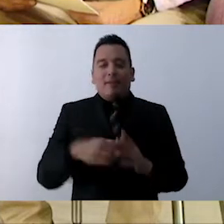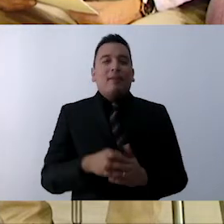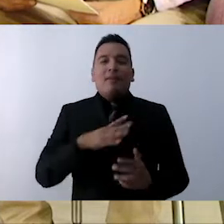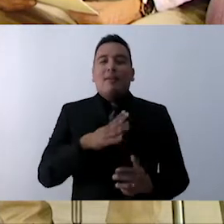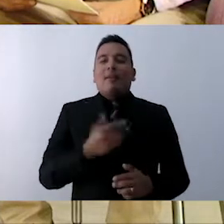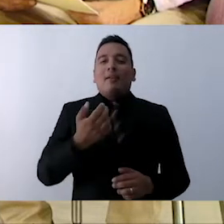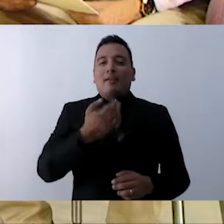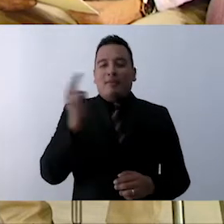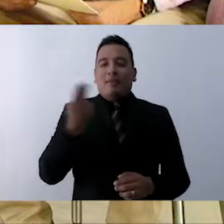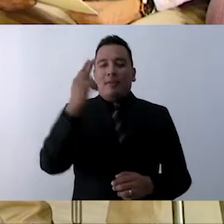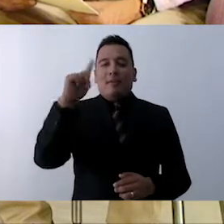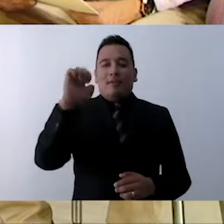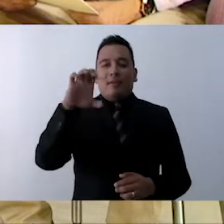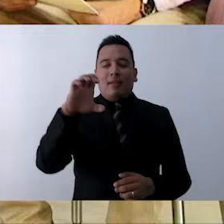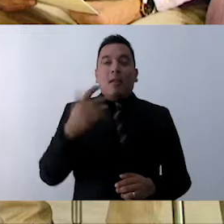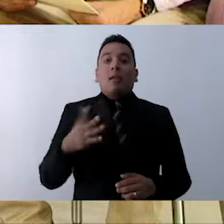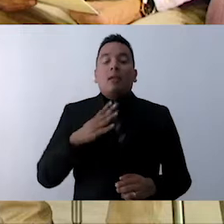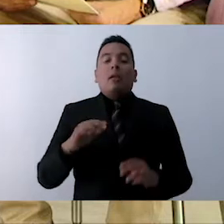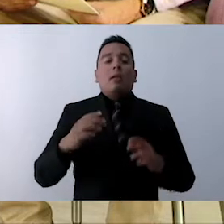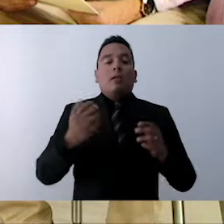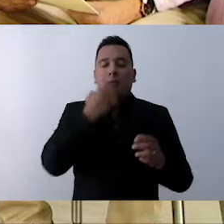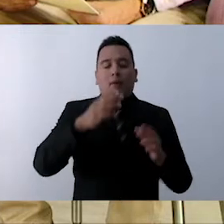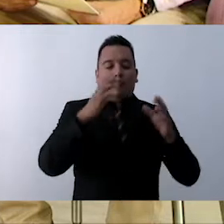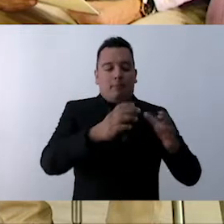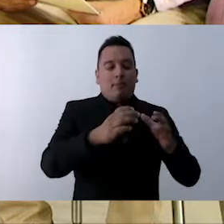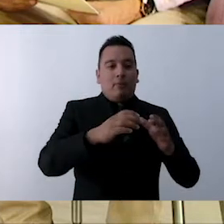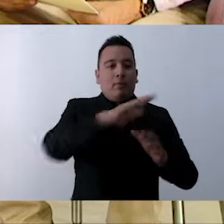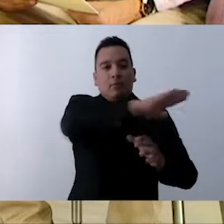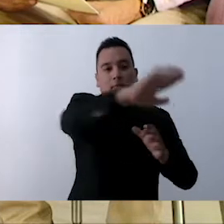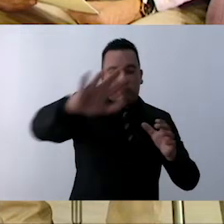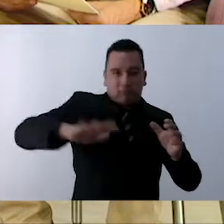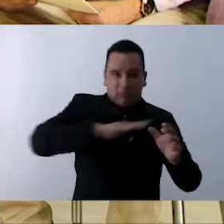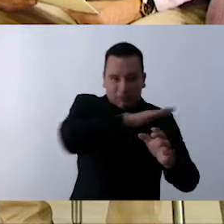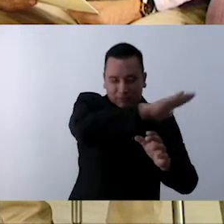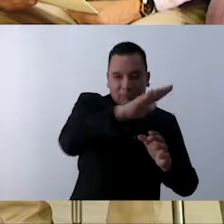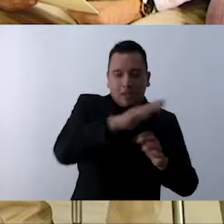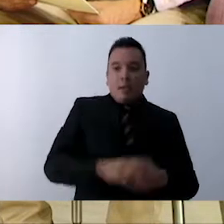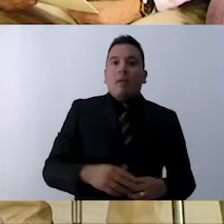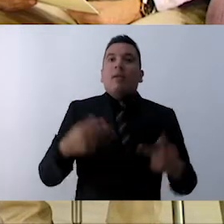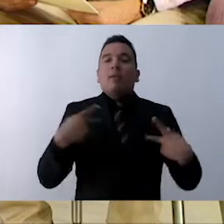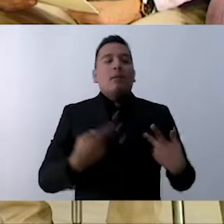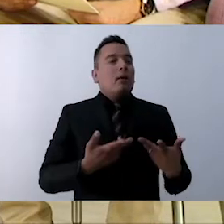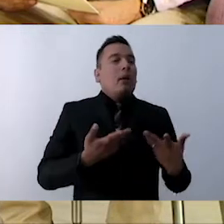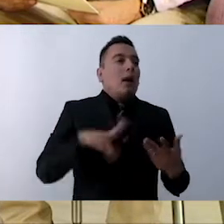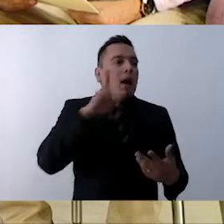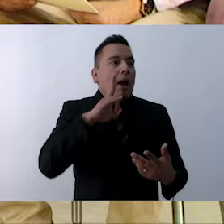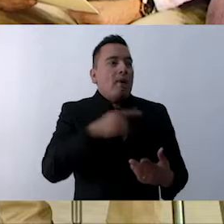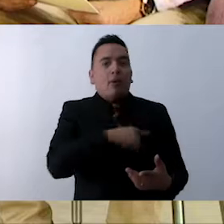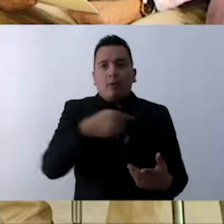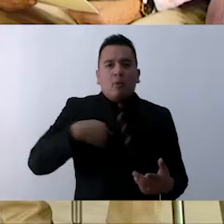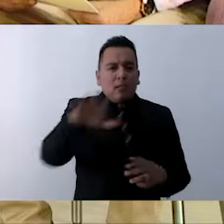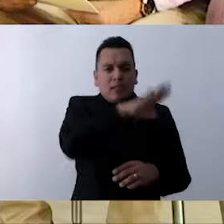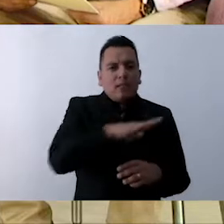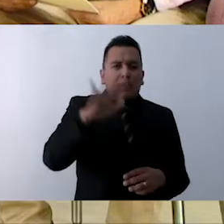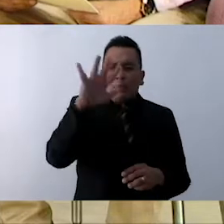como el Distrito Tech, por ejemplo, en donde el tecnológico está saliendo a las colonias. Oye, aquí he estado más de 50 años, ¿qué hacemos